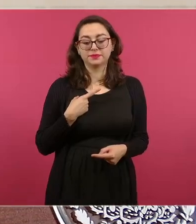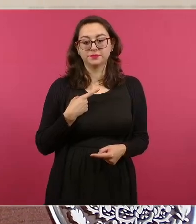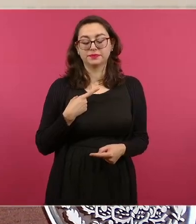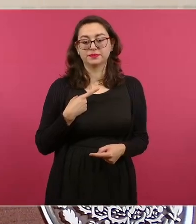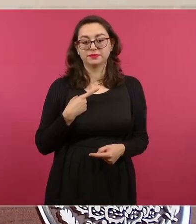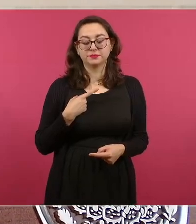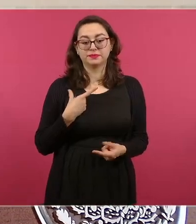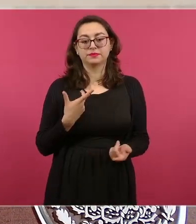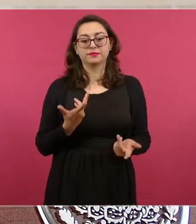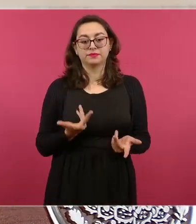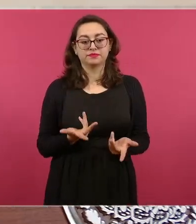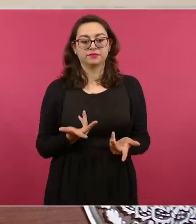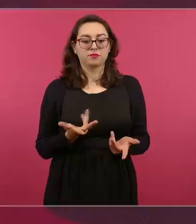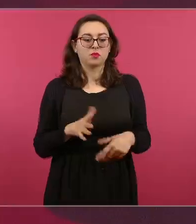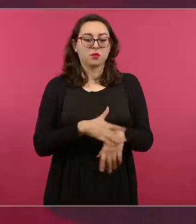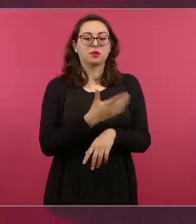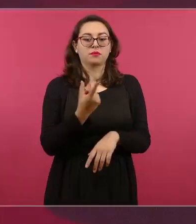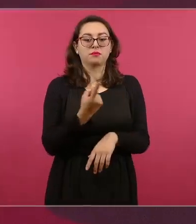de